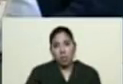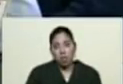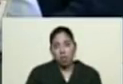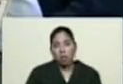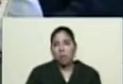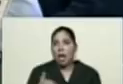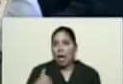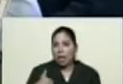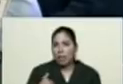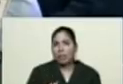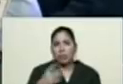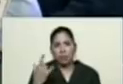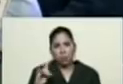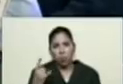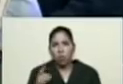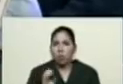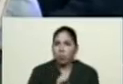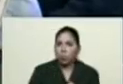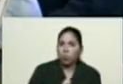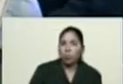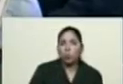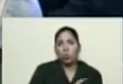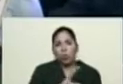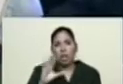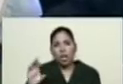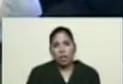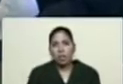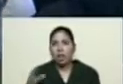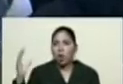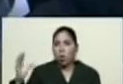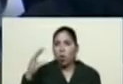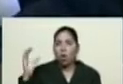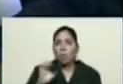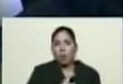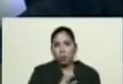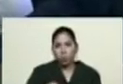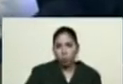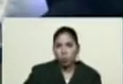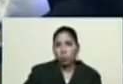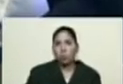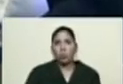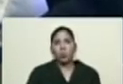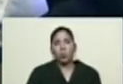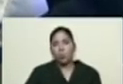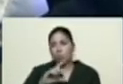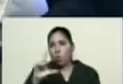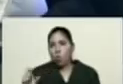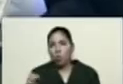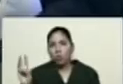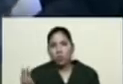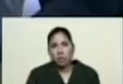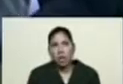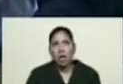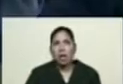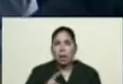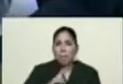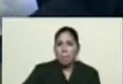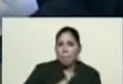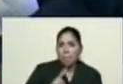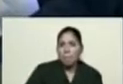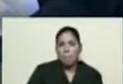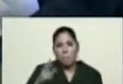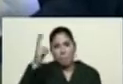Argentina, Bolivia, Brasil, Chile, Colombia, Costa Rica, Ecuador, El Salvador, Guatemala, Guyana, Honduras, México, Nicaragua, Panamá, Paraguay,